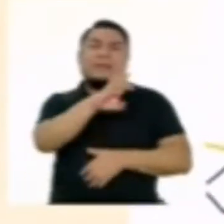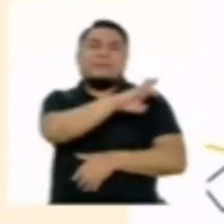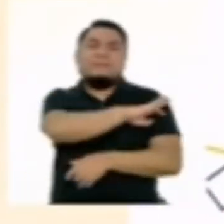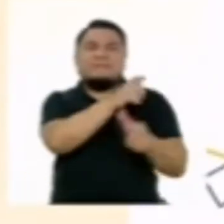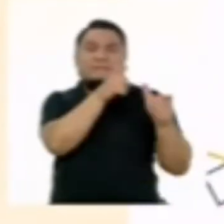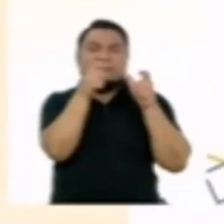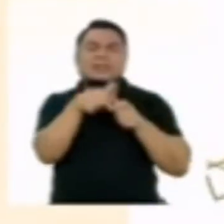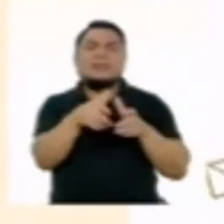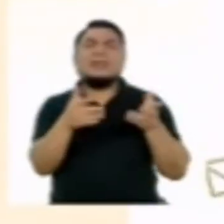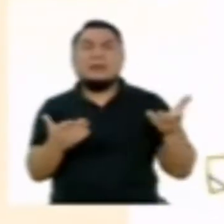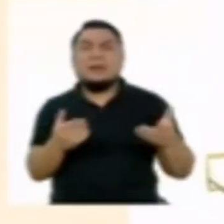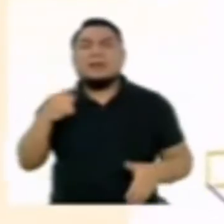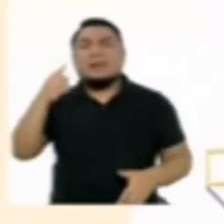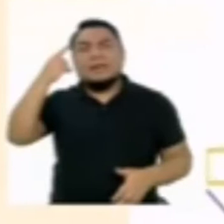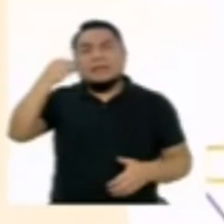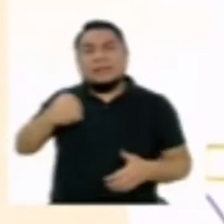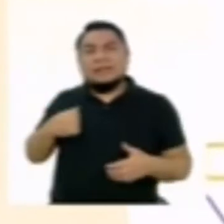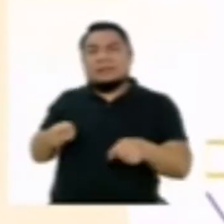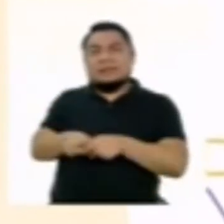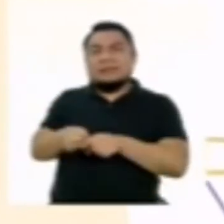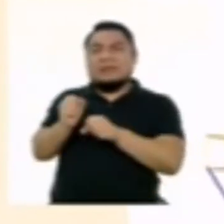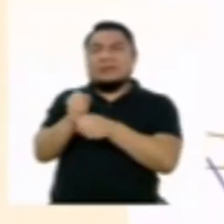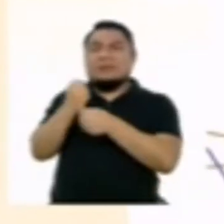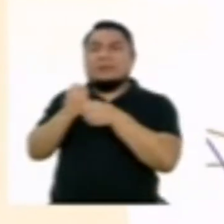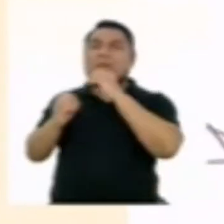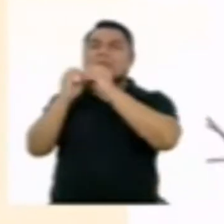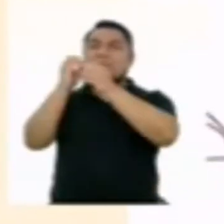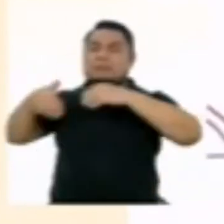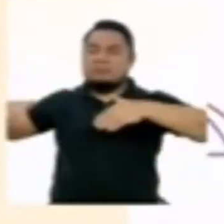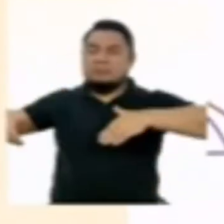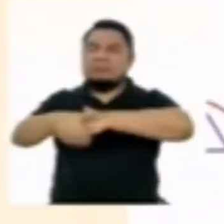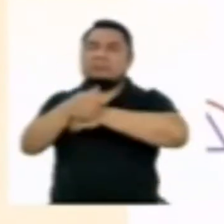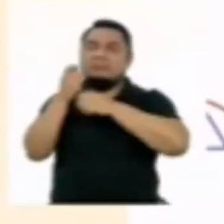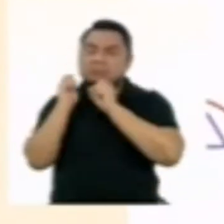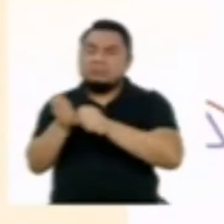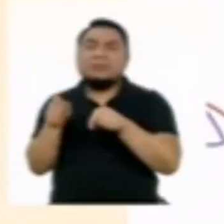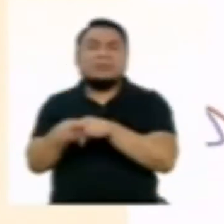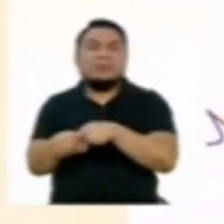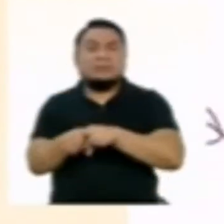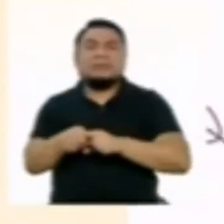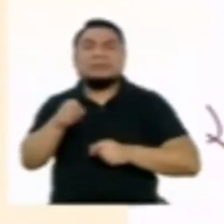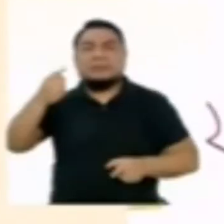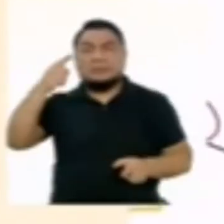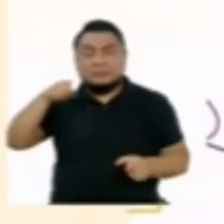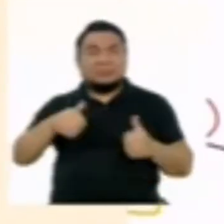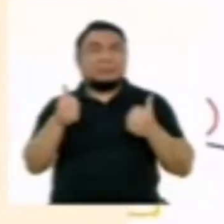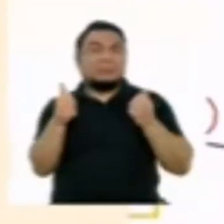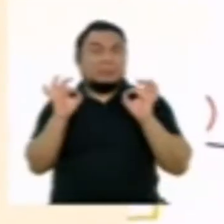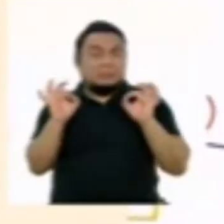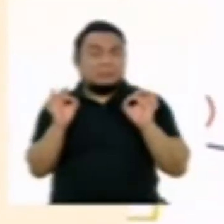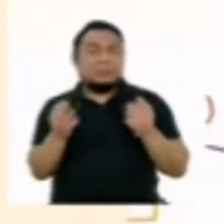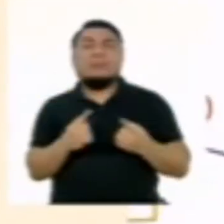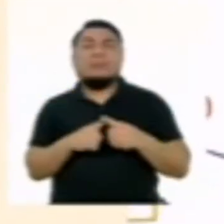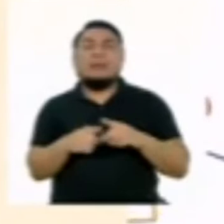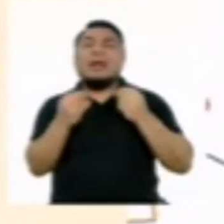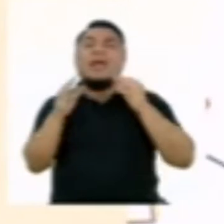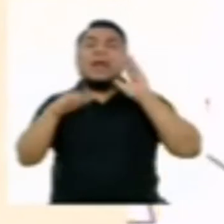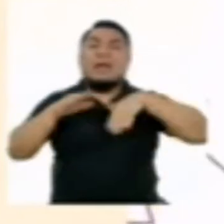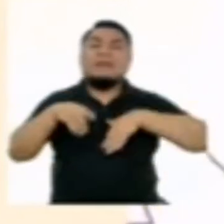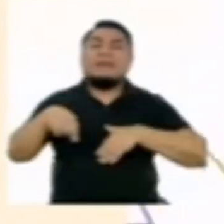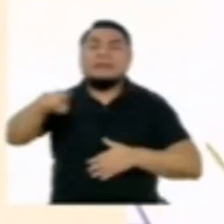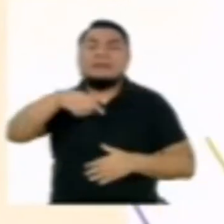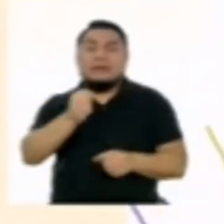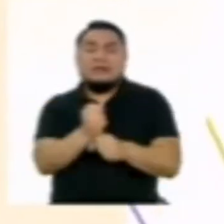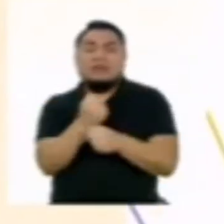fiscalizar, creo que también habría que hacerlo con las obras en las vías públicas. Sabemos que deben estar en buen estado, pero muchas veces